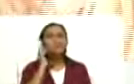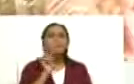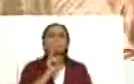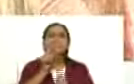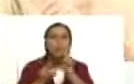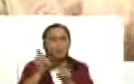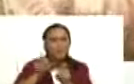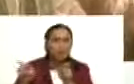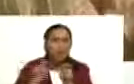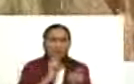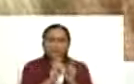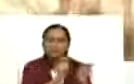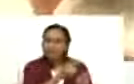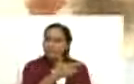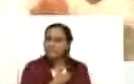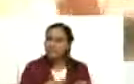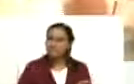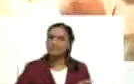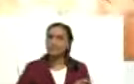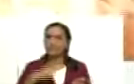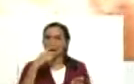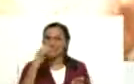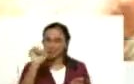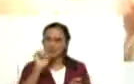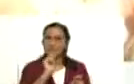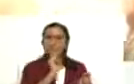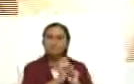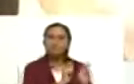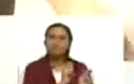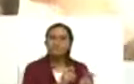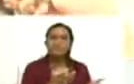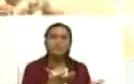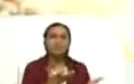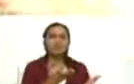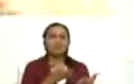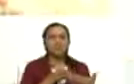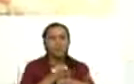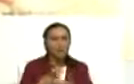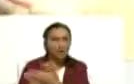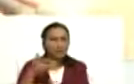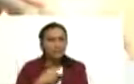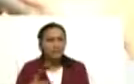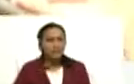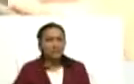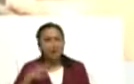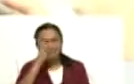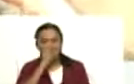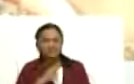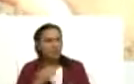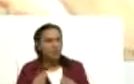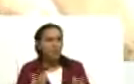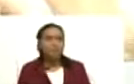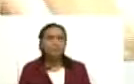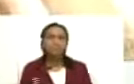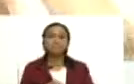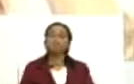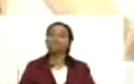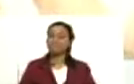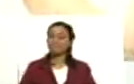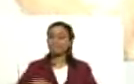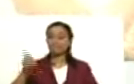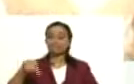integración? Por ejemplo, el presidente Milei contra Lula, contra Petro. ¿Cómo se consigue? Las posiciones